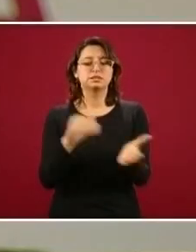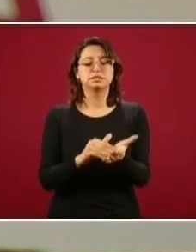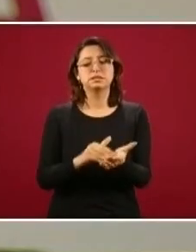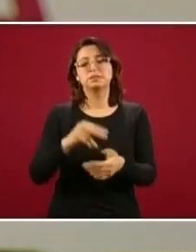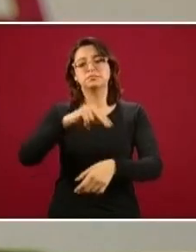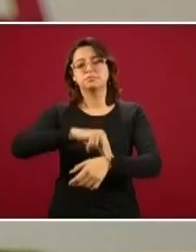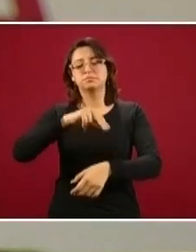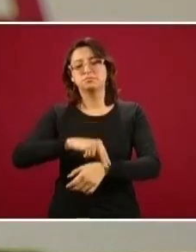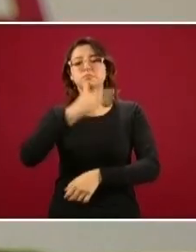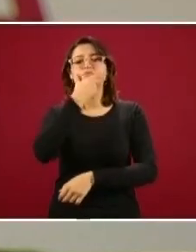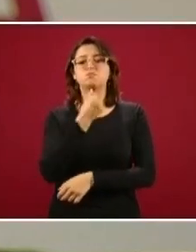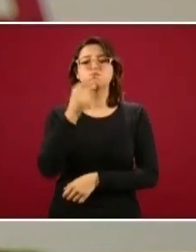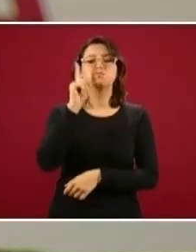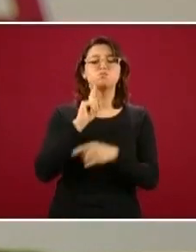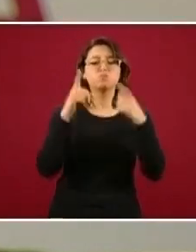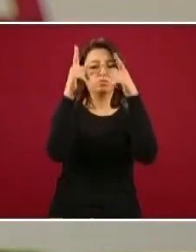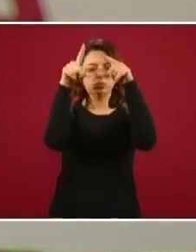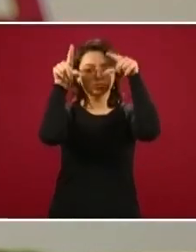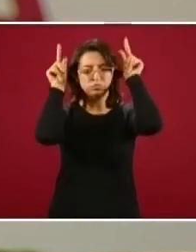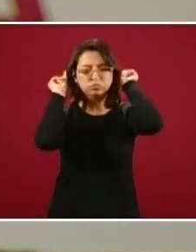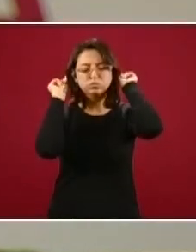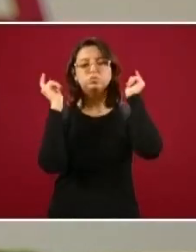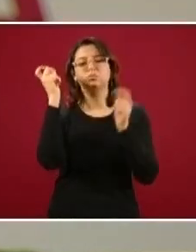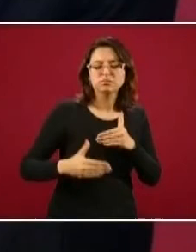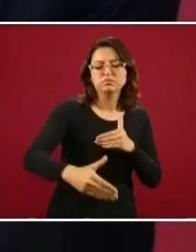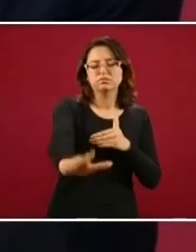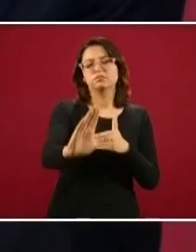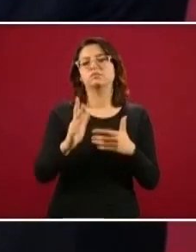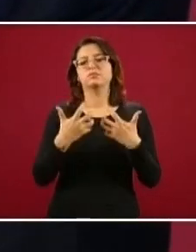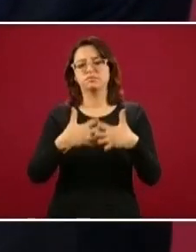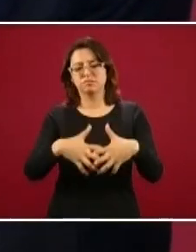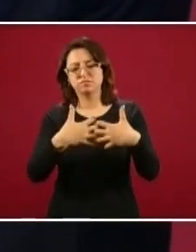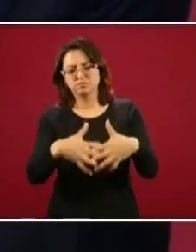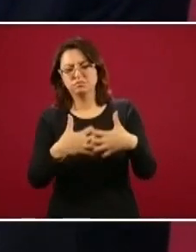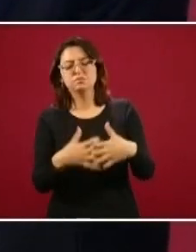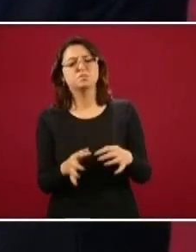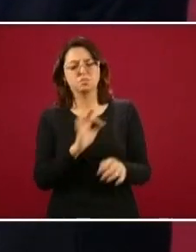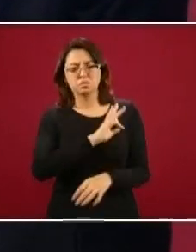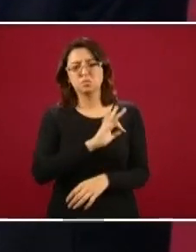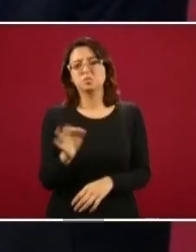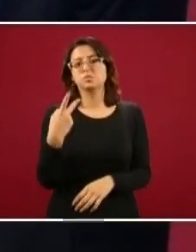2019. Silvia Patricia Silva, Noticias TVT.